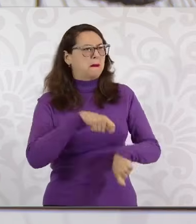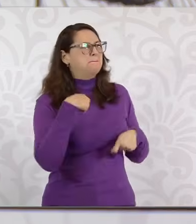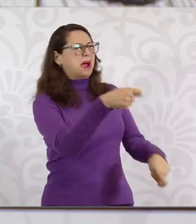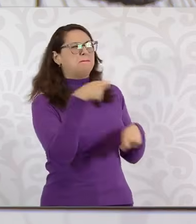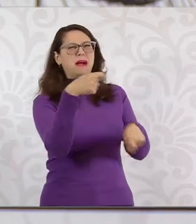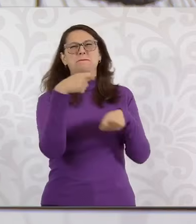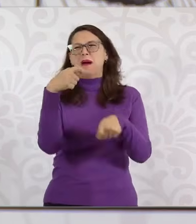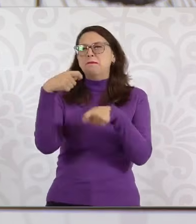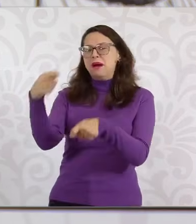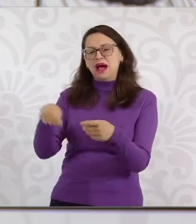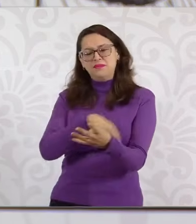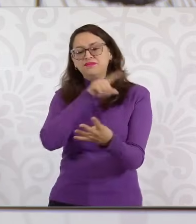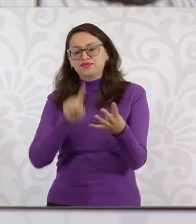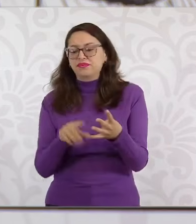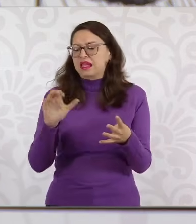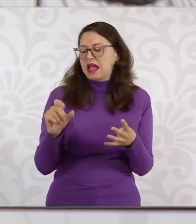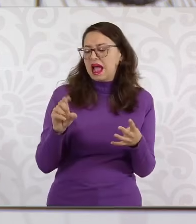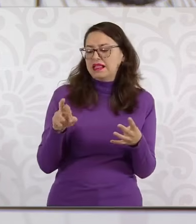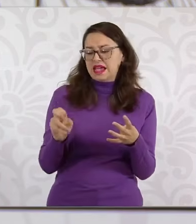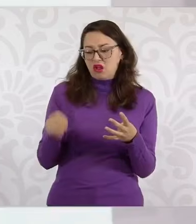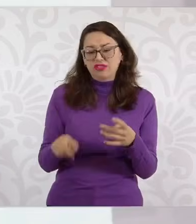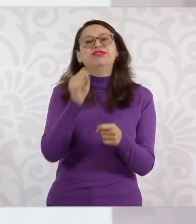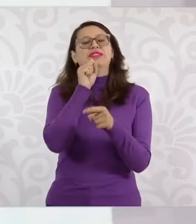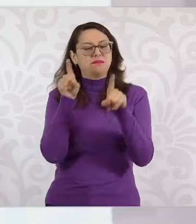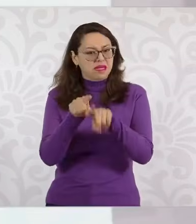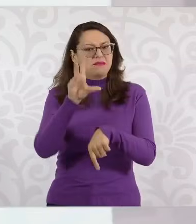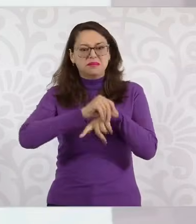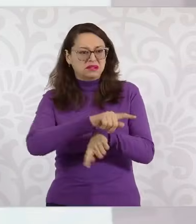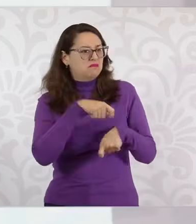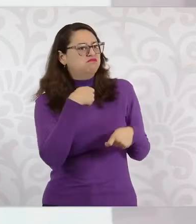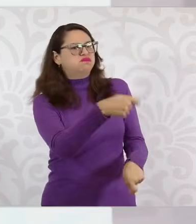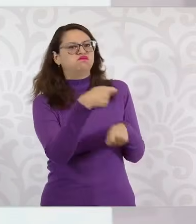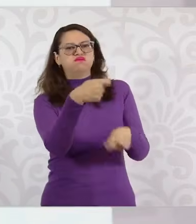dio muchísimos títulos de concesión de este tipo y